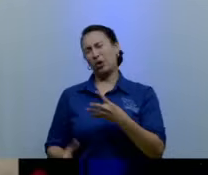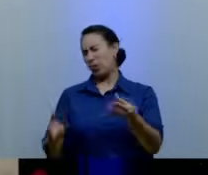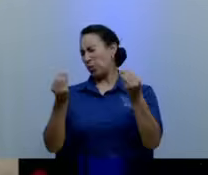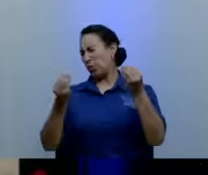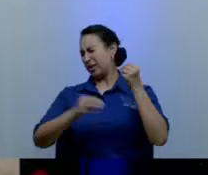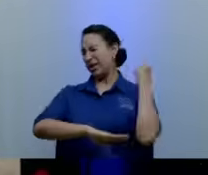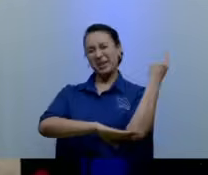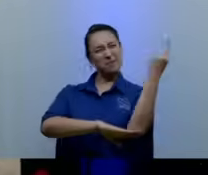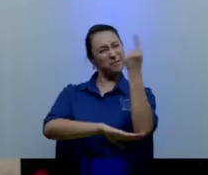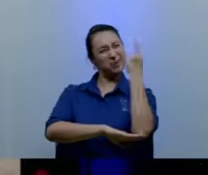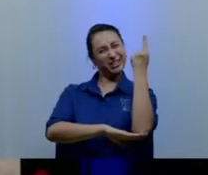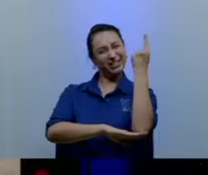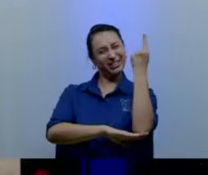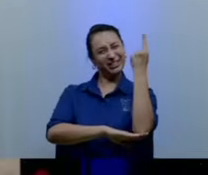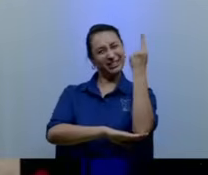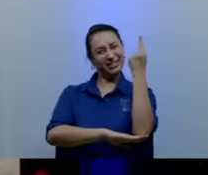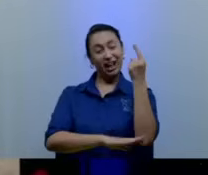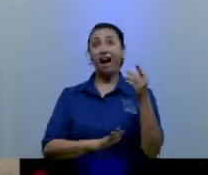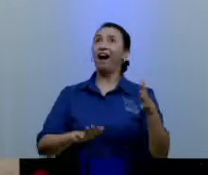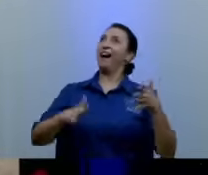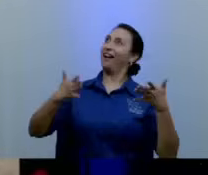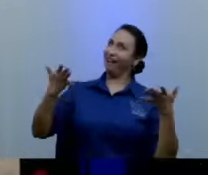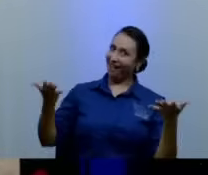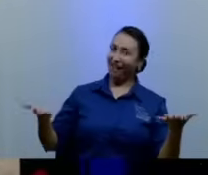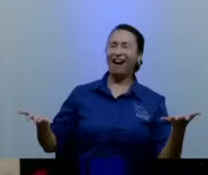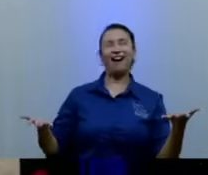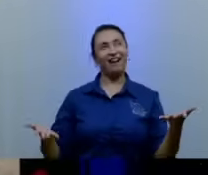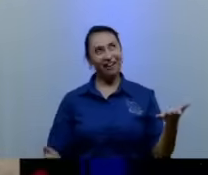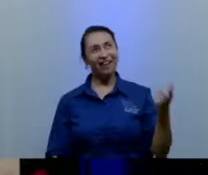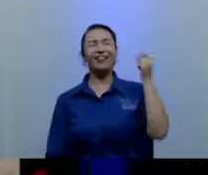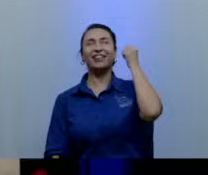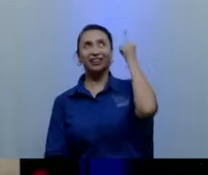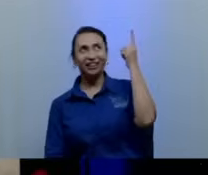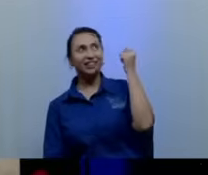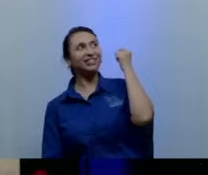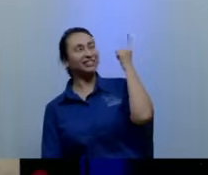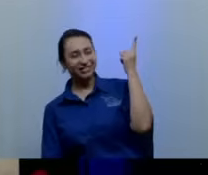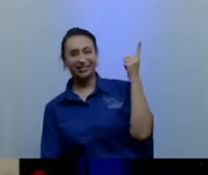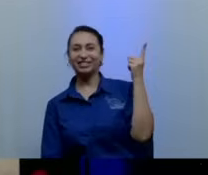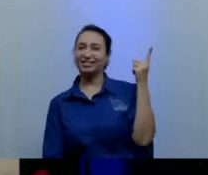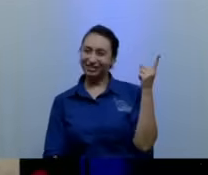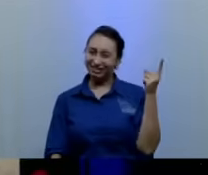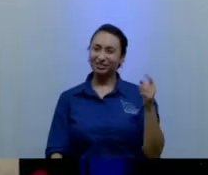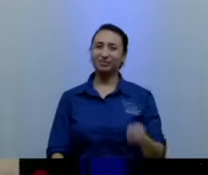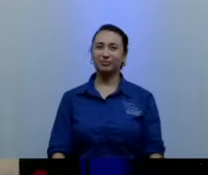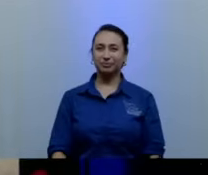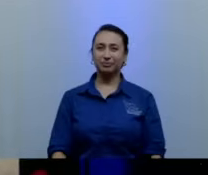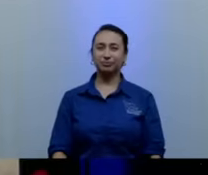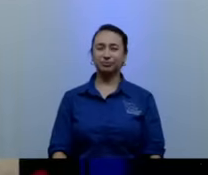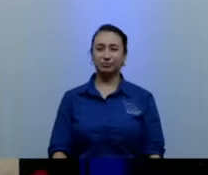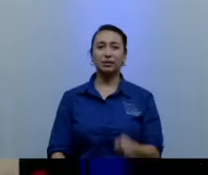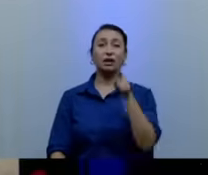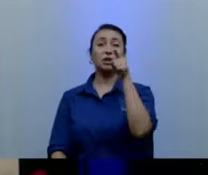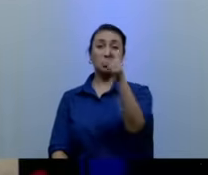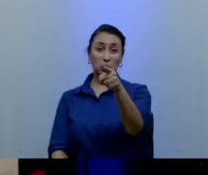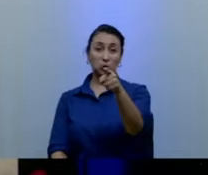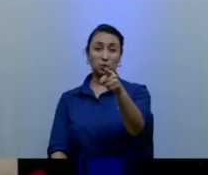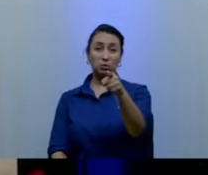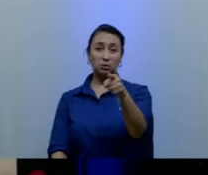cambiar. Entonces es otra cosa que yo, para trasladarte tu identidad, te tengo que decir, no eres cualquier